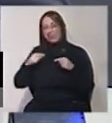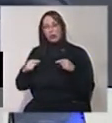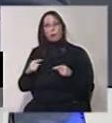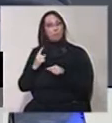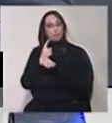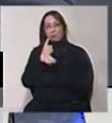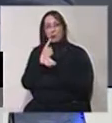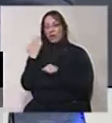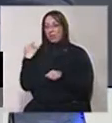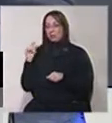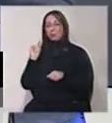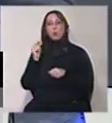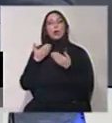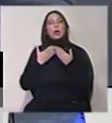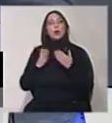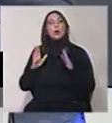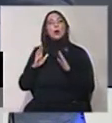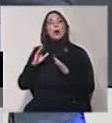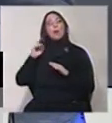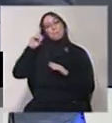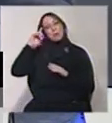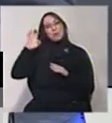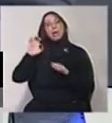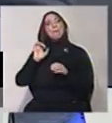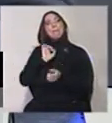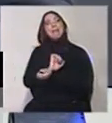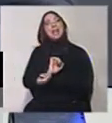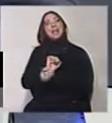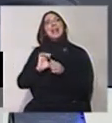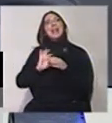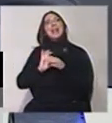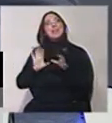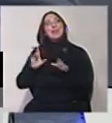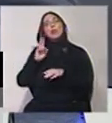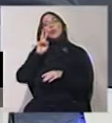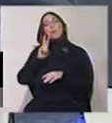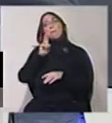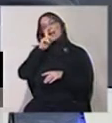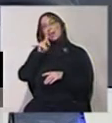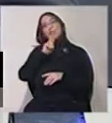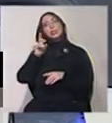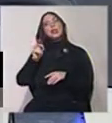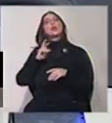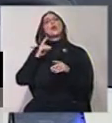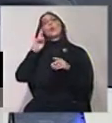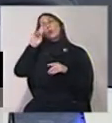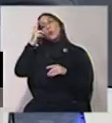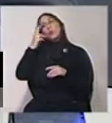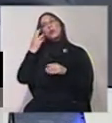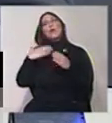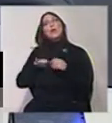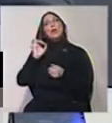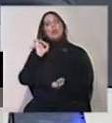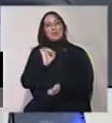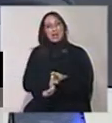hace poco se inauguró un memorial en la entrada del penal de Libertad donde 2.800 uruguayos fueron